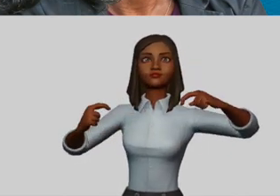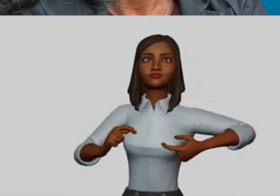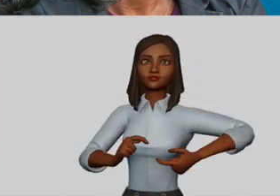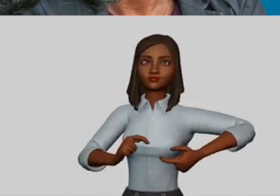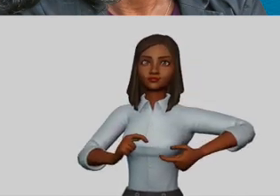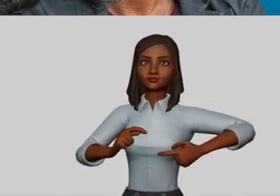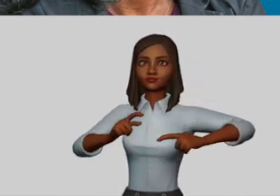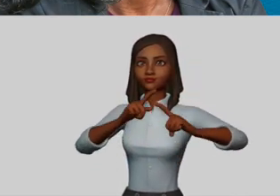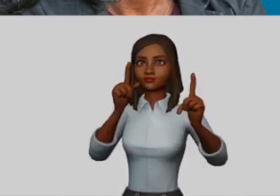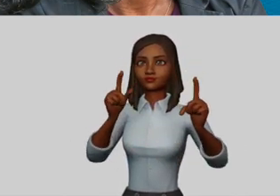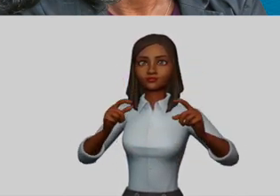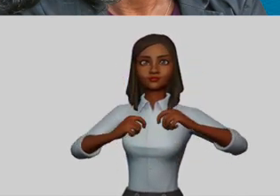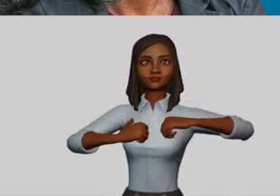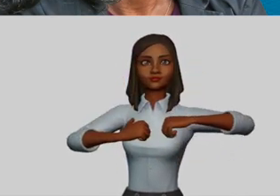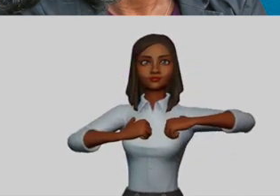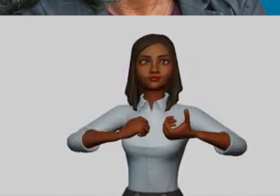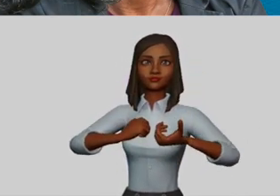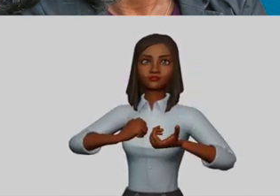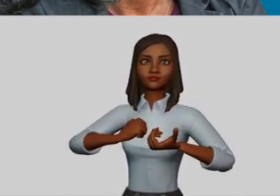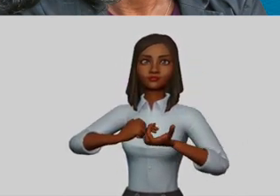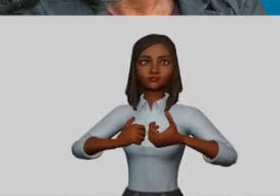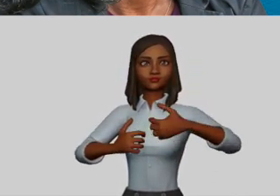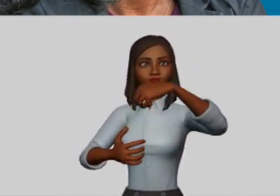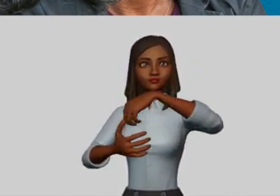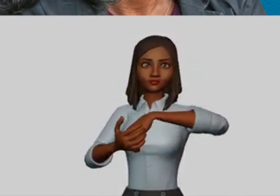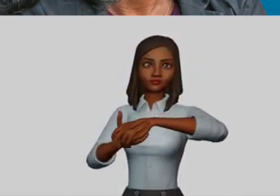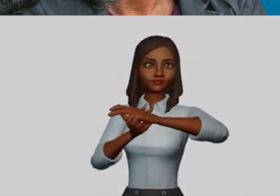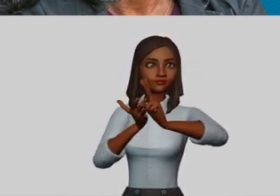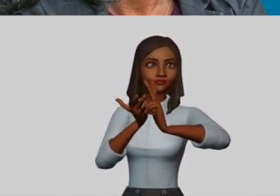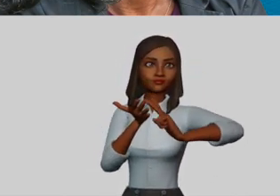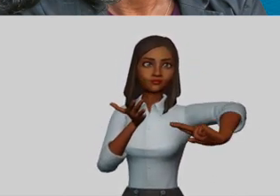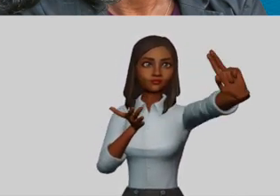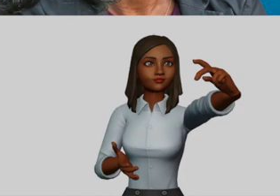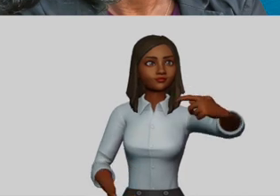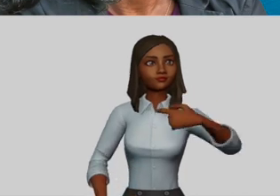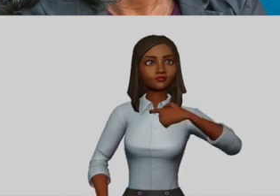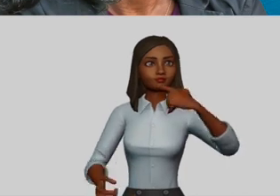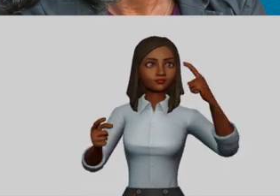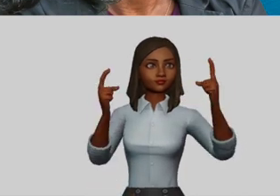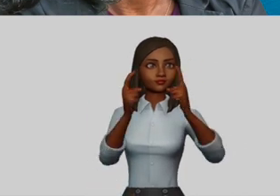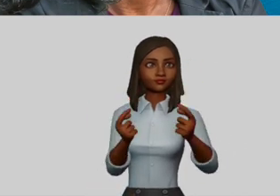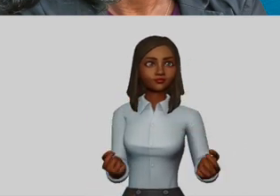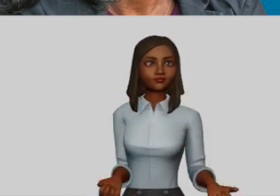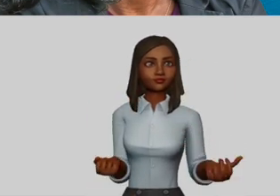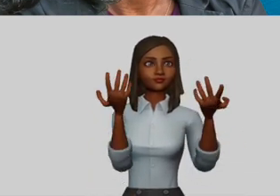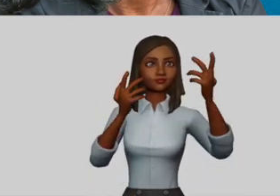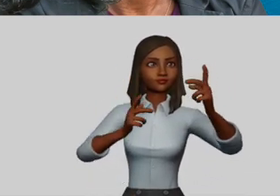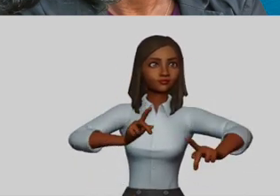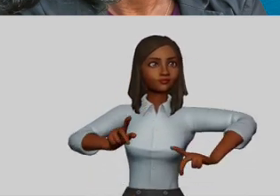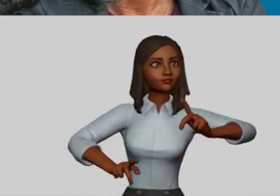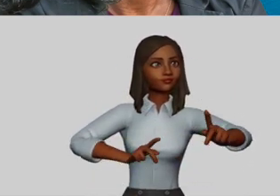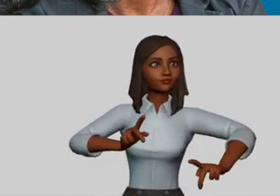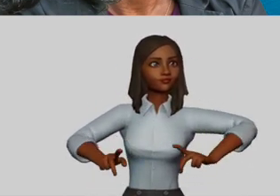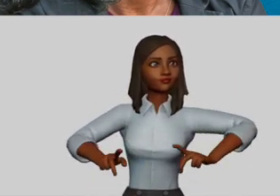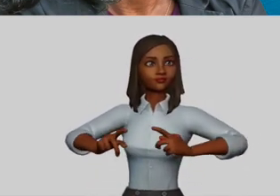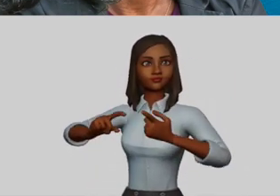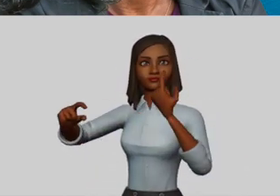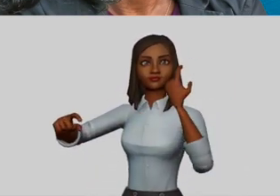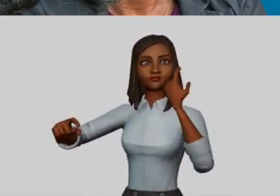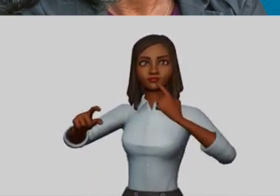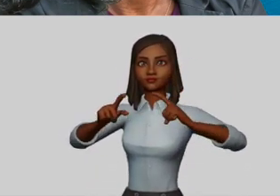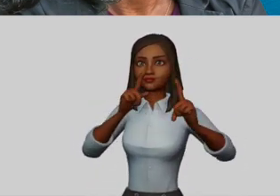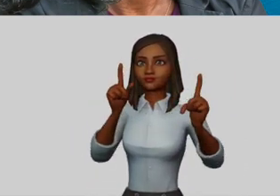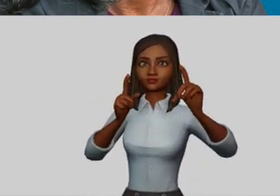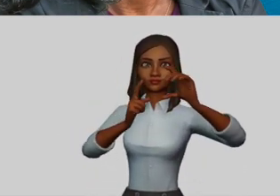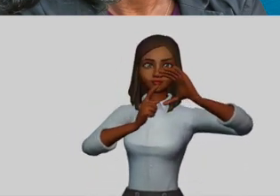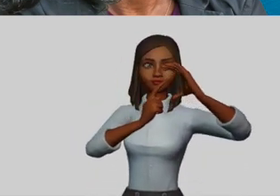Us. Y el señor Rodríguez me dio mi bicicleta y me llevó a Toys R Us. Y después de ahí se